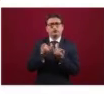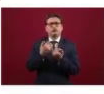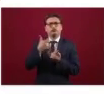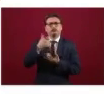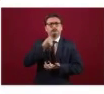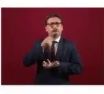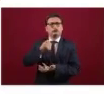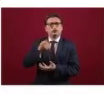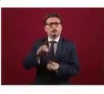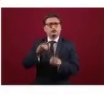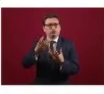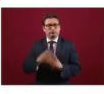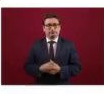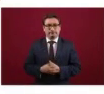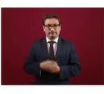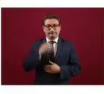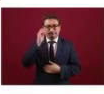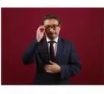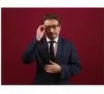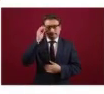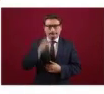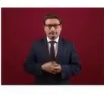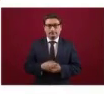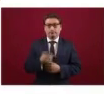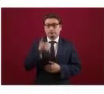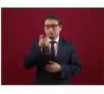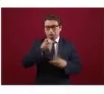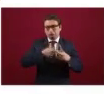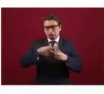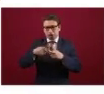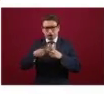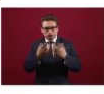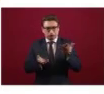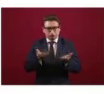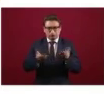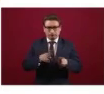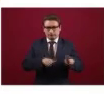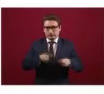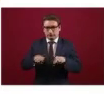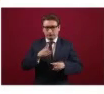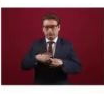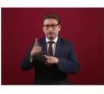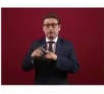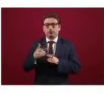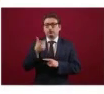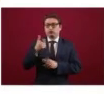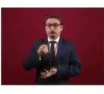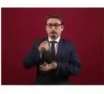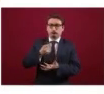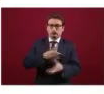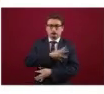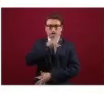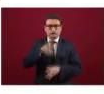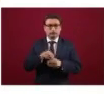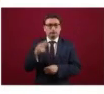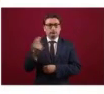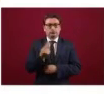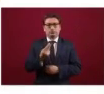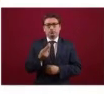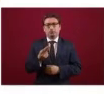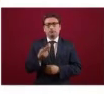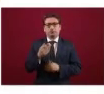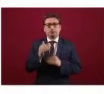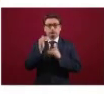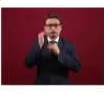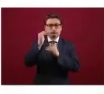refinería. Los indicadores económicos. Los recursos totales requeridos ascienden a un máximo